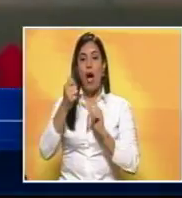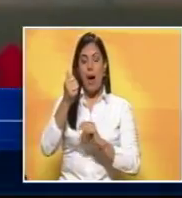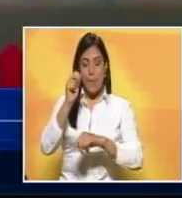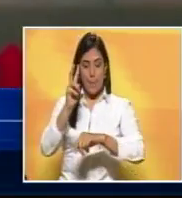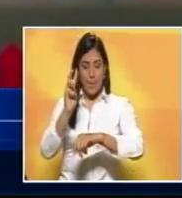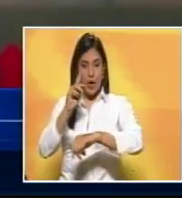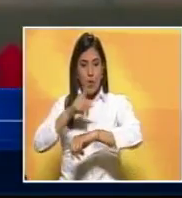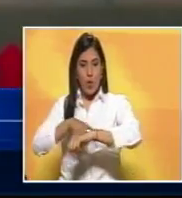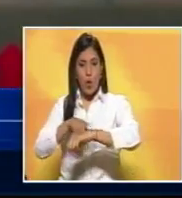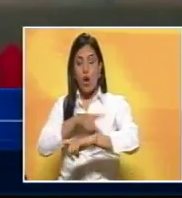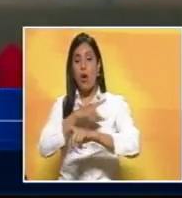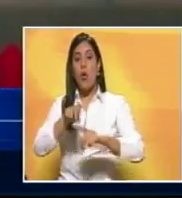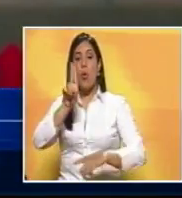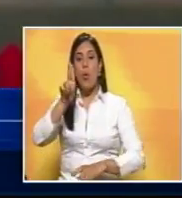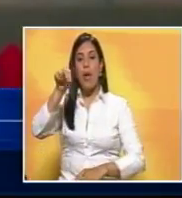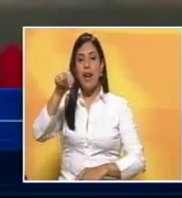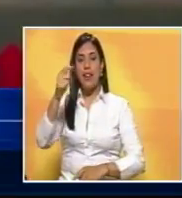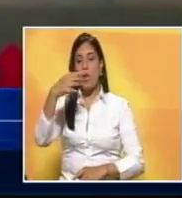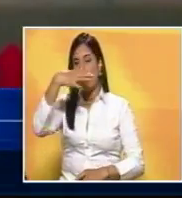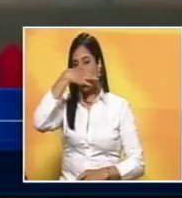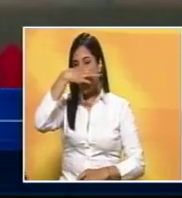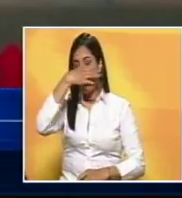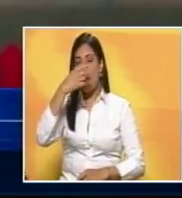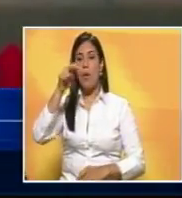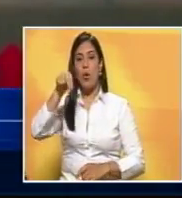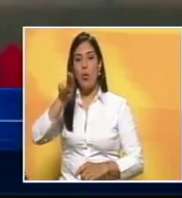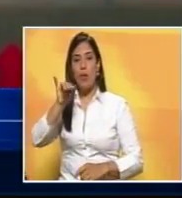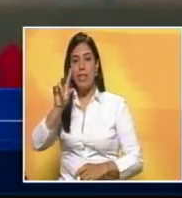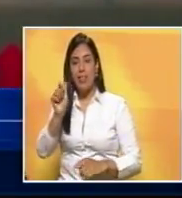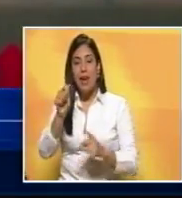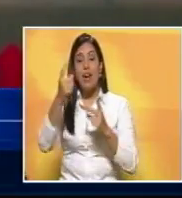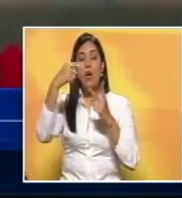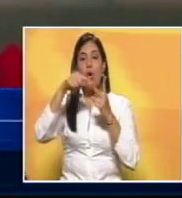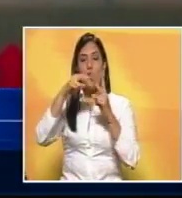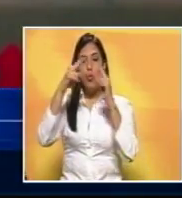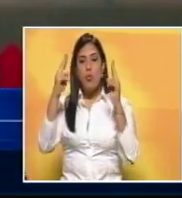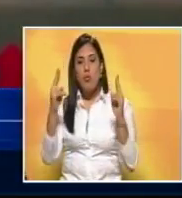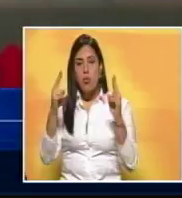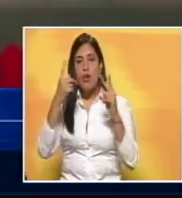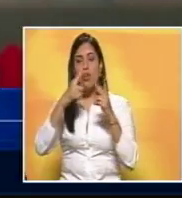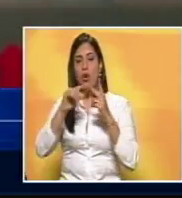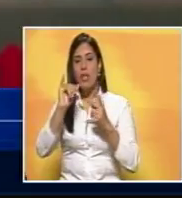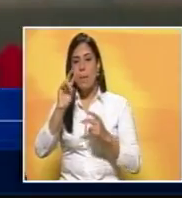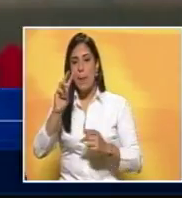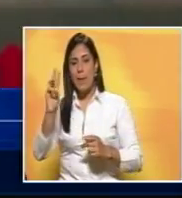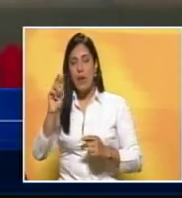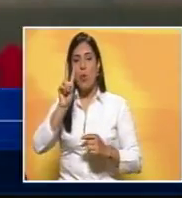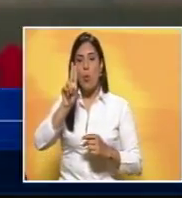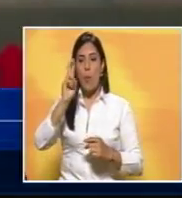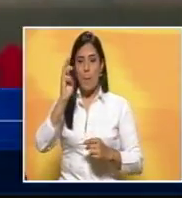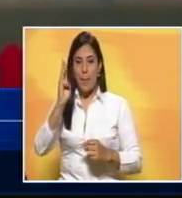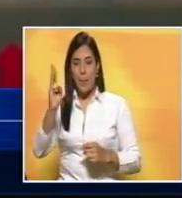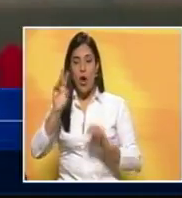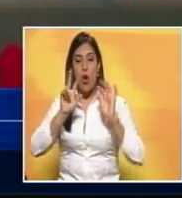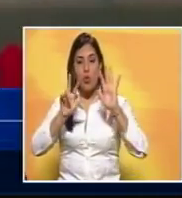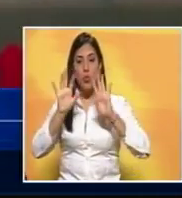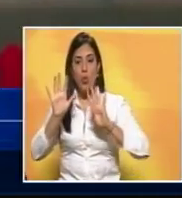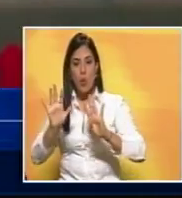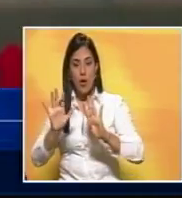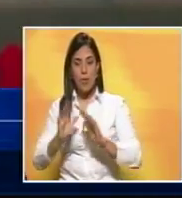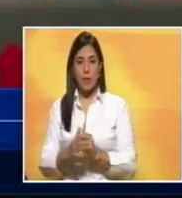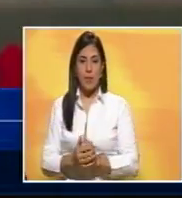HORA, UNT, Tupamaro, Nubipa, NCR, Puente, IPP y UPP